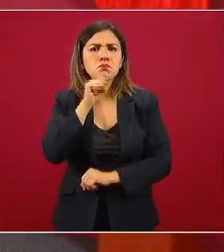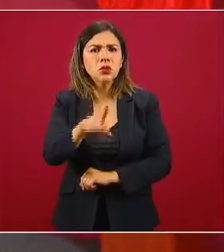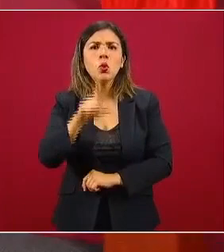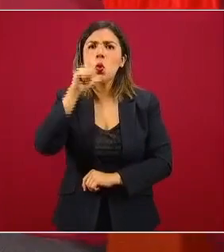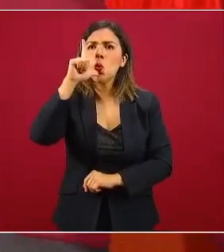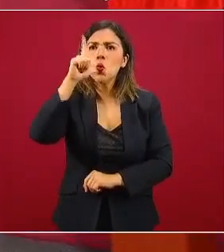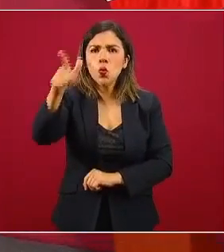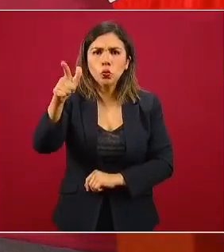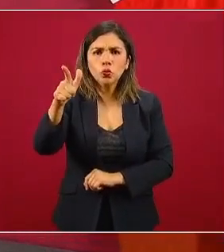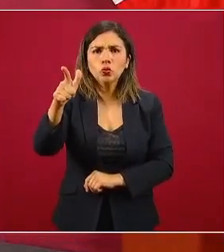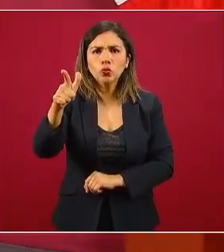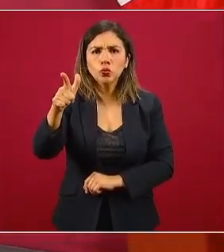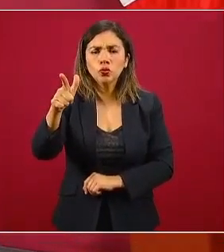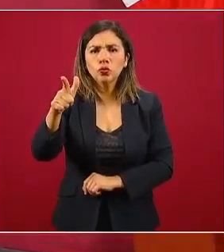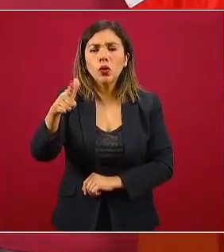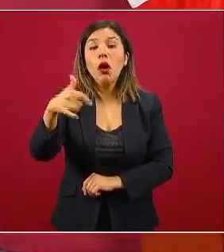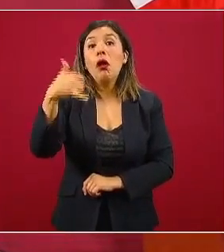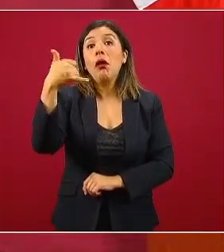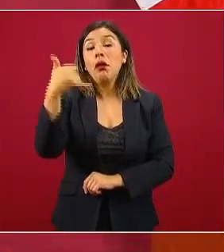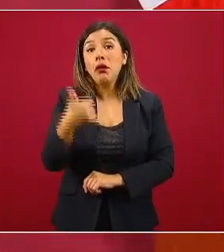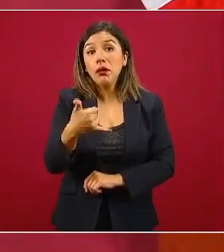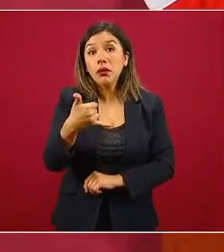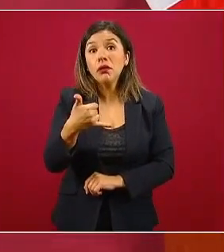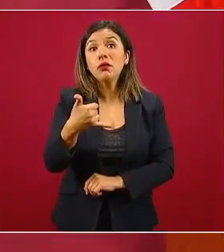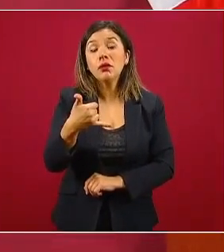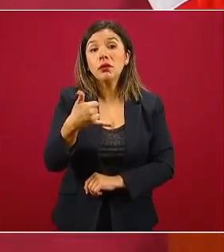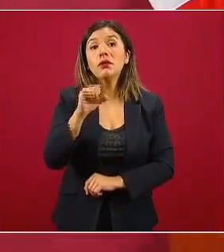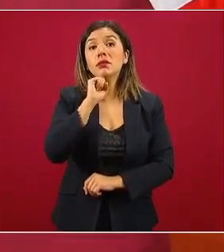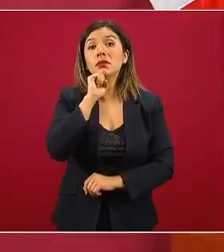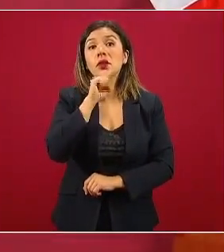luz y se